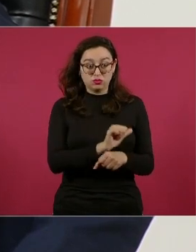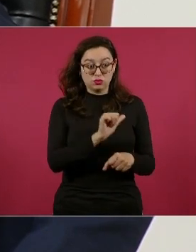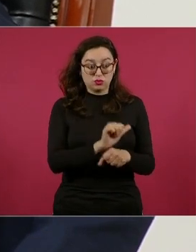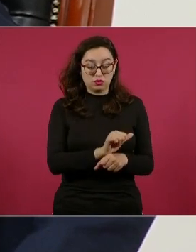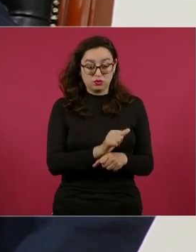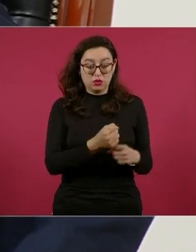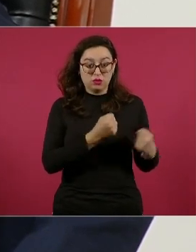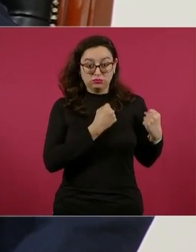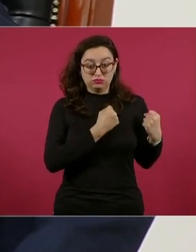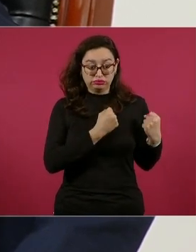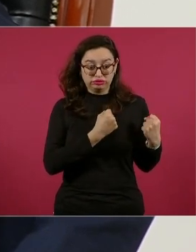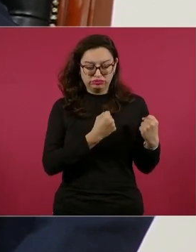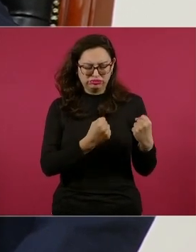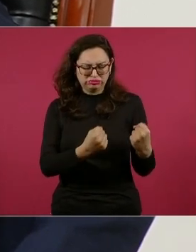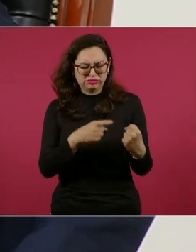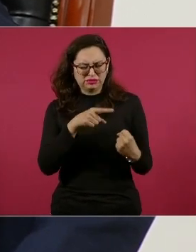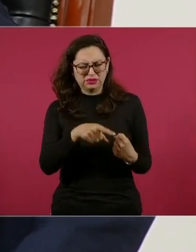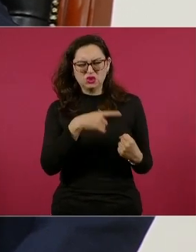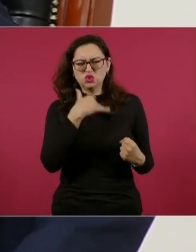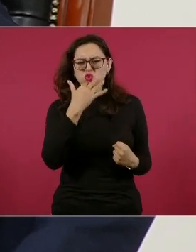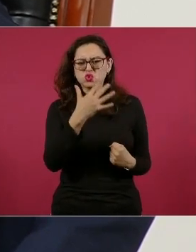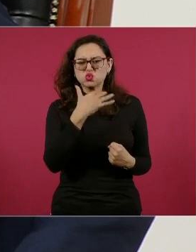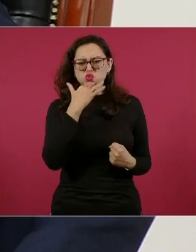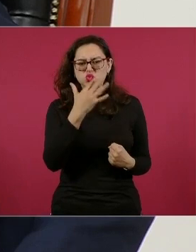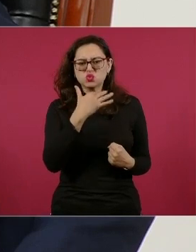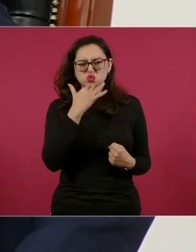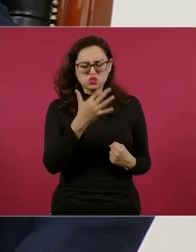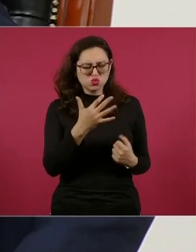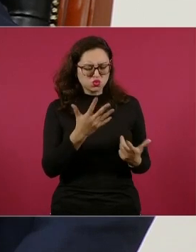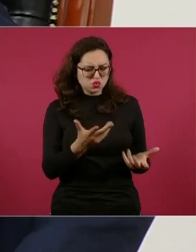y ni siquiera a su jefe